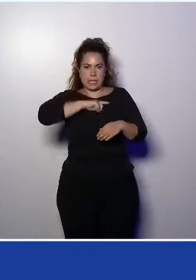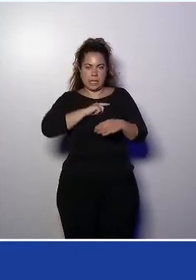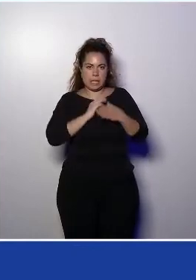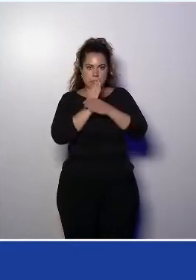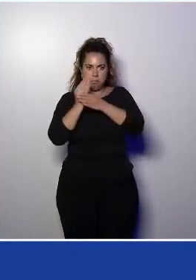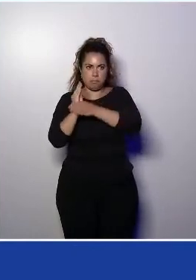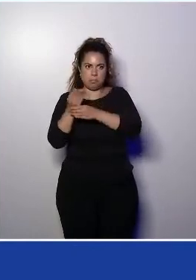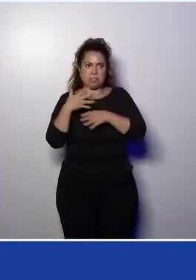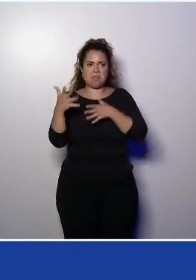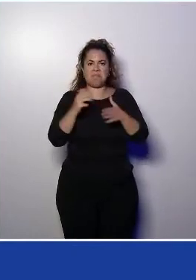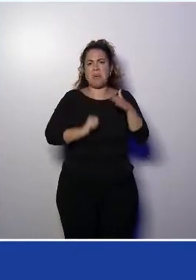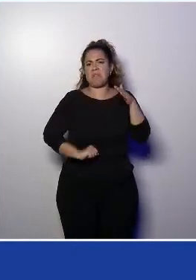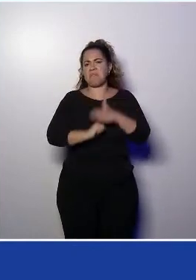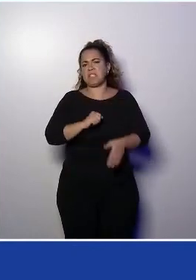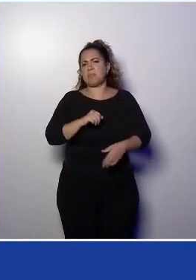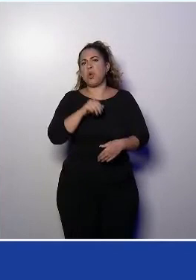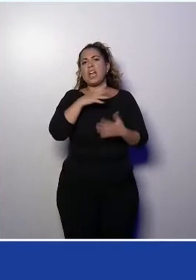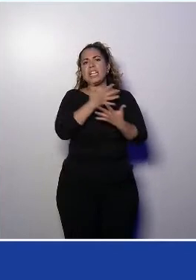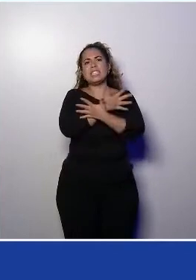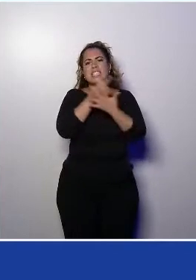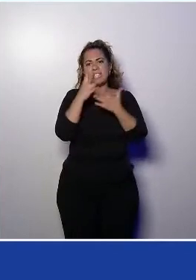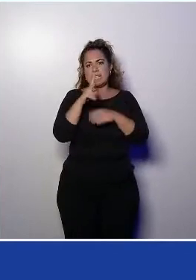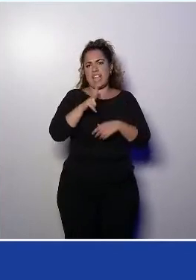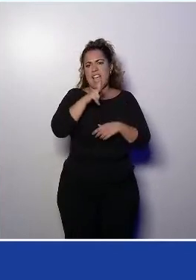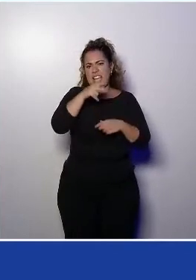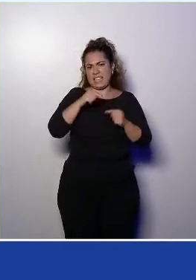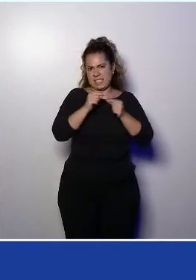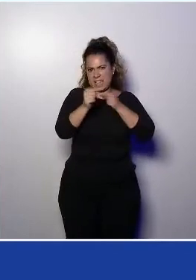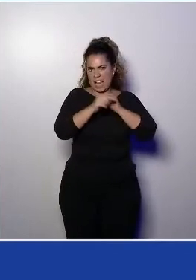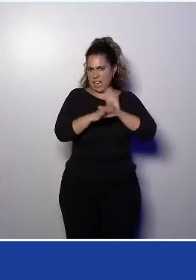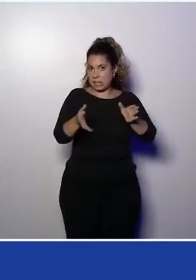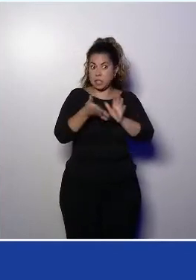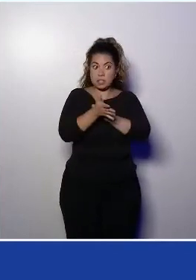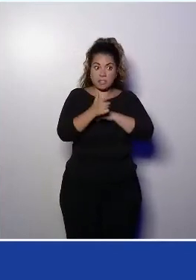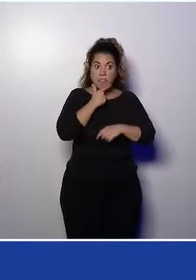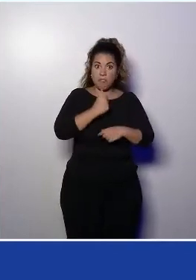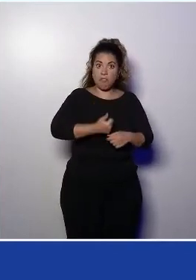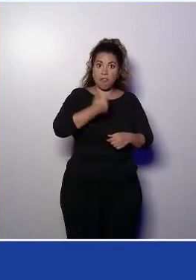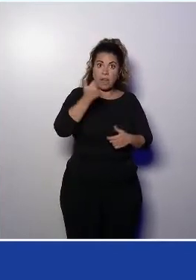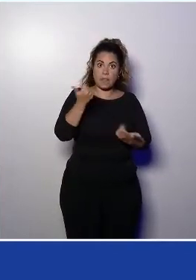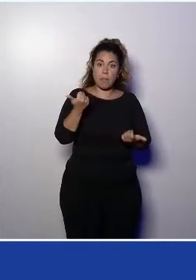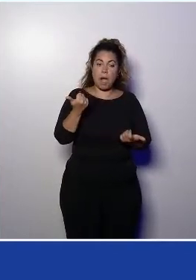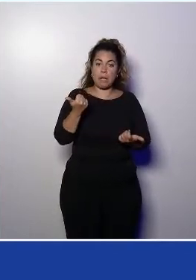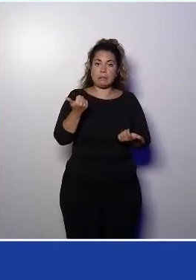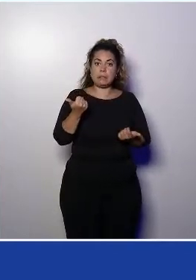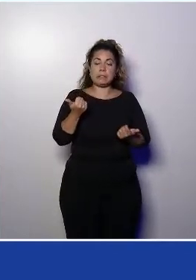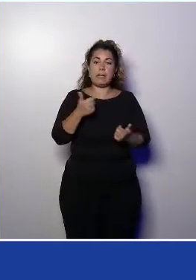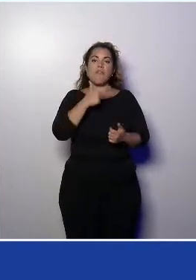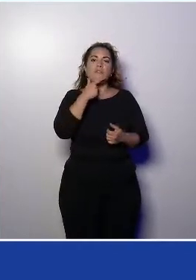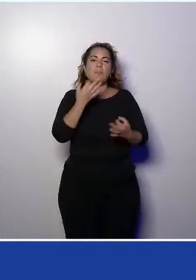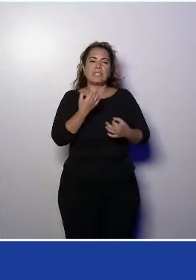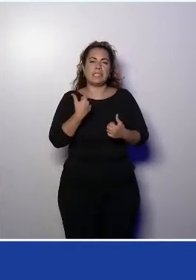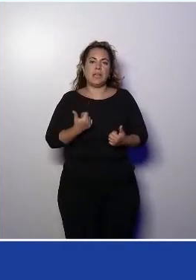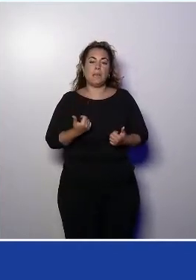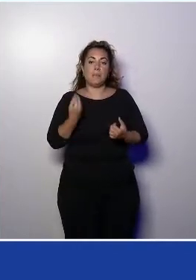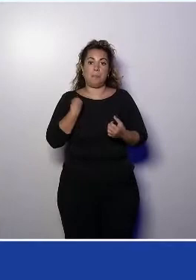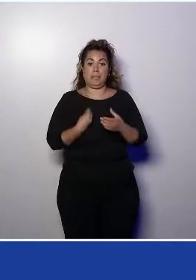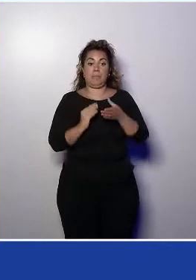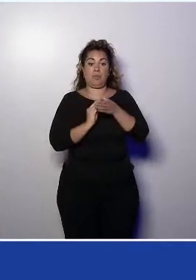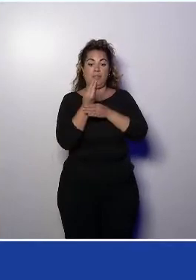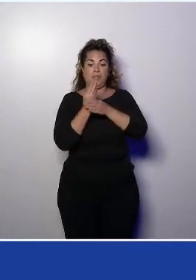como máximo a las 17 hectáreas. Por lo tanto, es mucho más sencillo el manejo de la producción